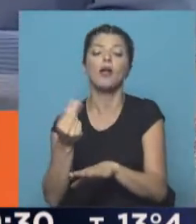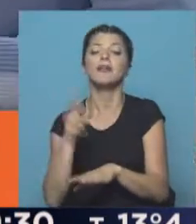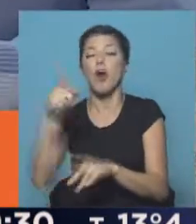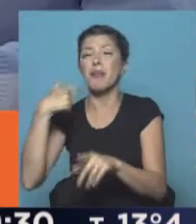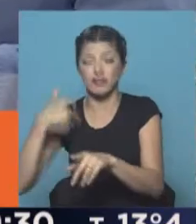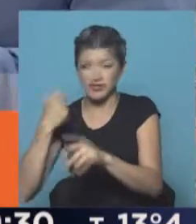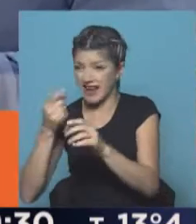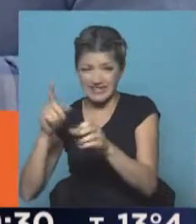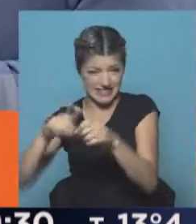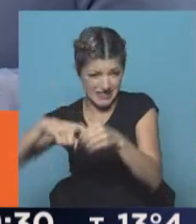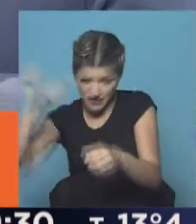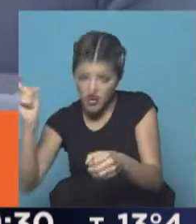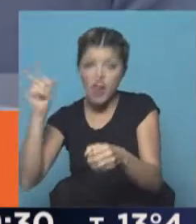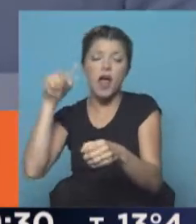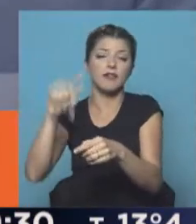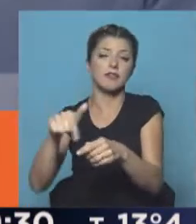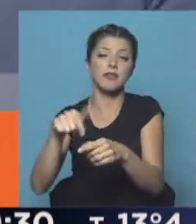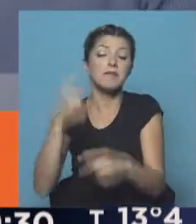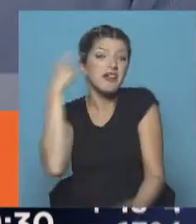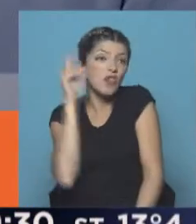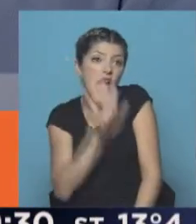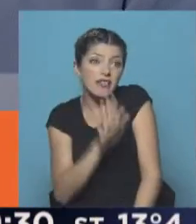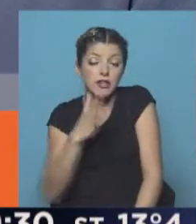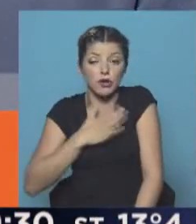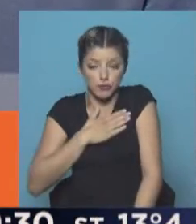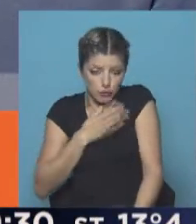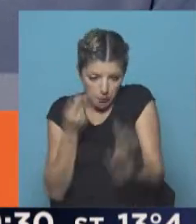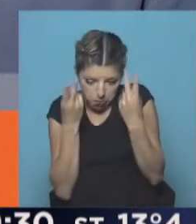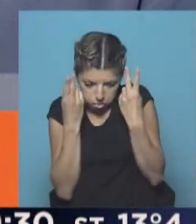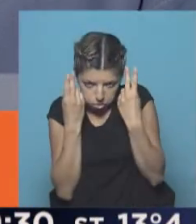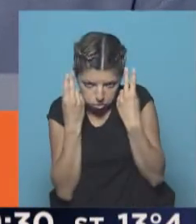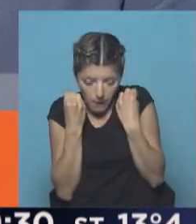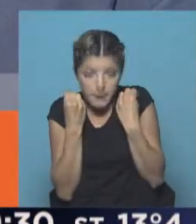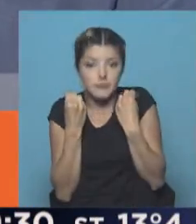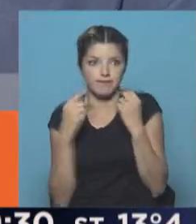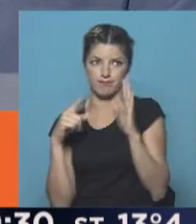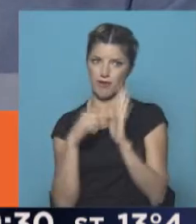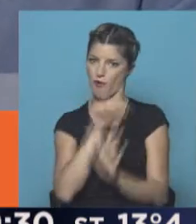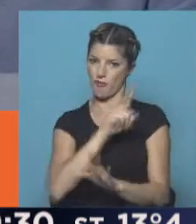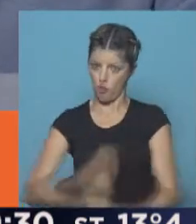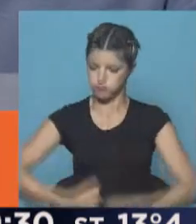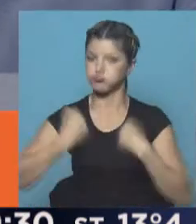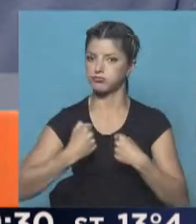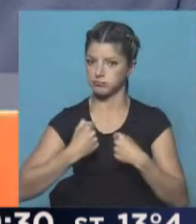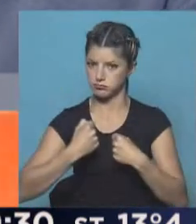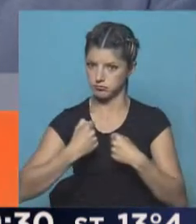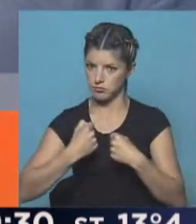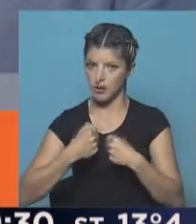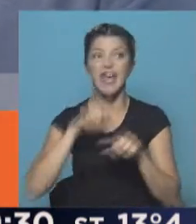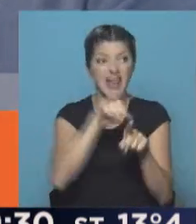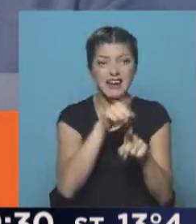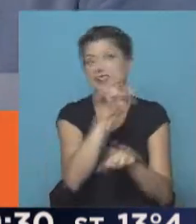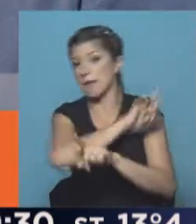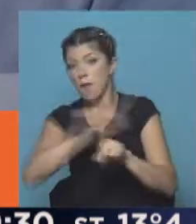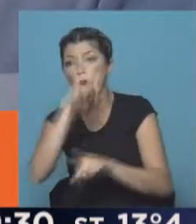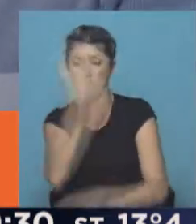nos echaron, nos sacaron los sueldos y creían que de esa manera nos iba a amedrentar Suárez. Y no nos ha amedrentado ni Suárez ni ningún gobierno, porque